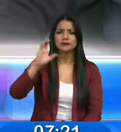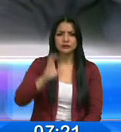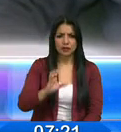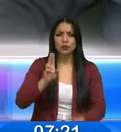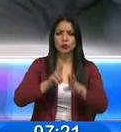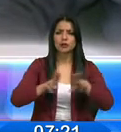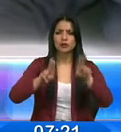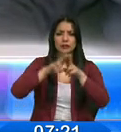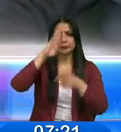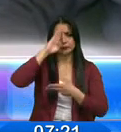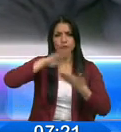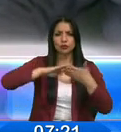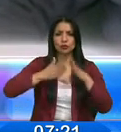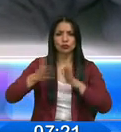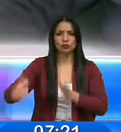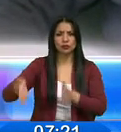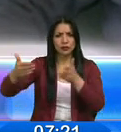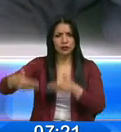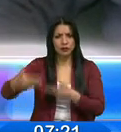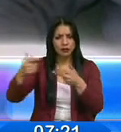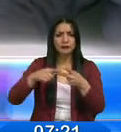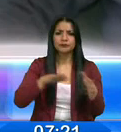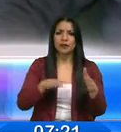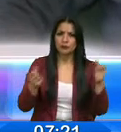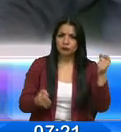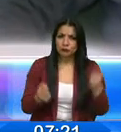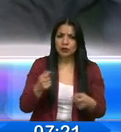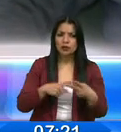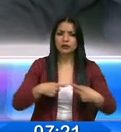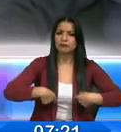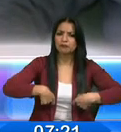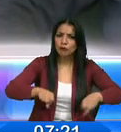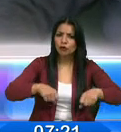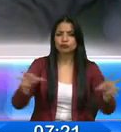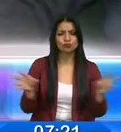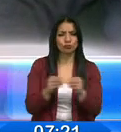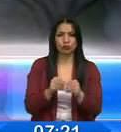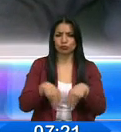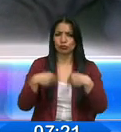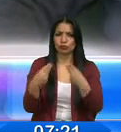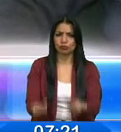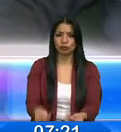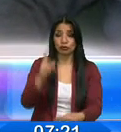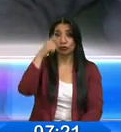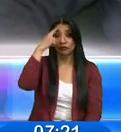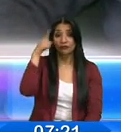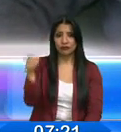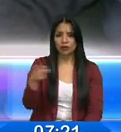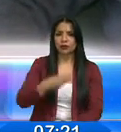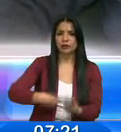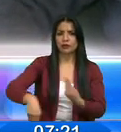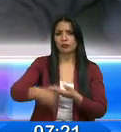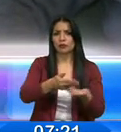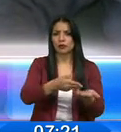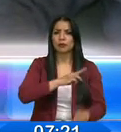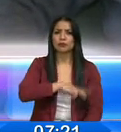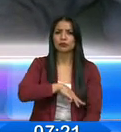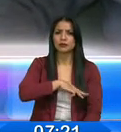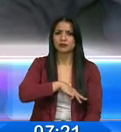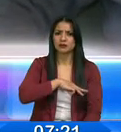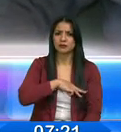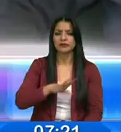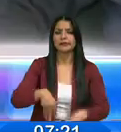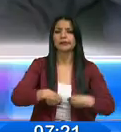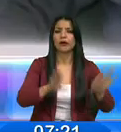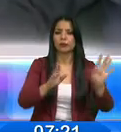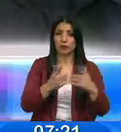de policía comunitaria, con camionetas, con motos, con logística. El gobierno central devolvió todo al municipio con soberbia, vea cómo